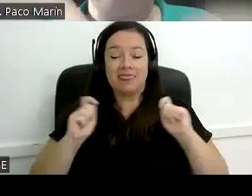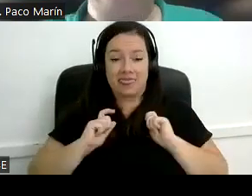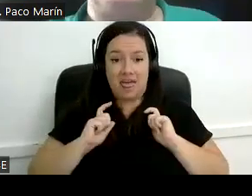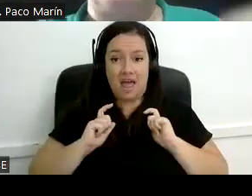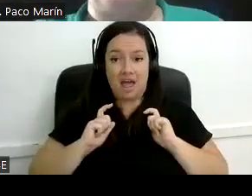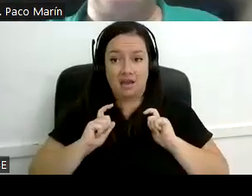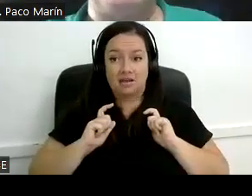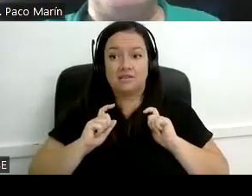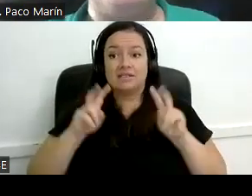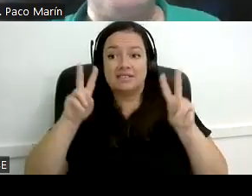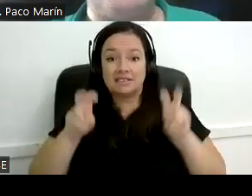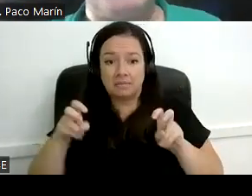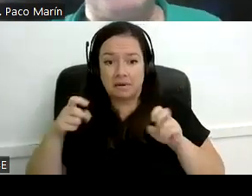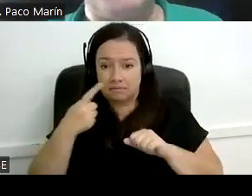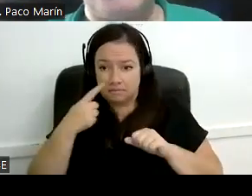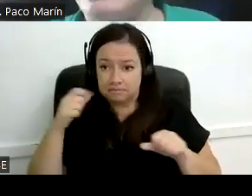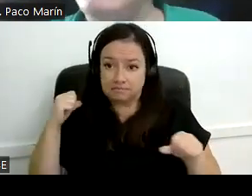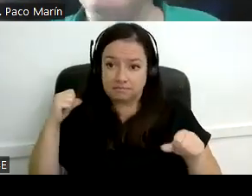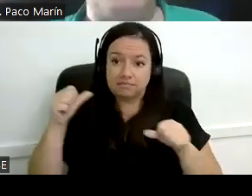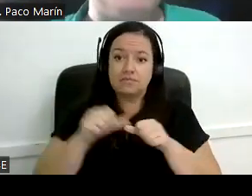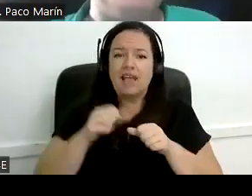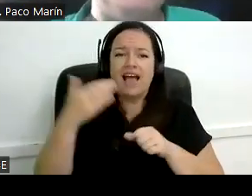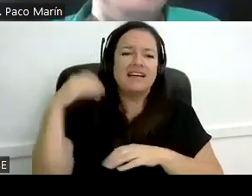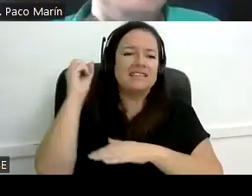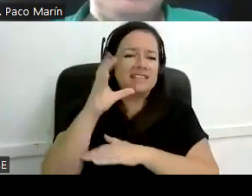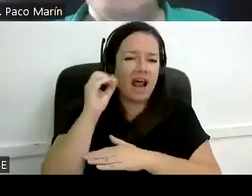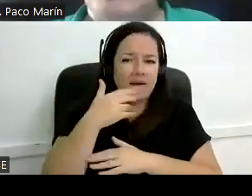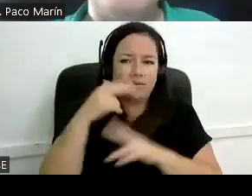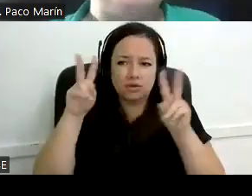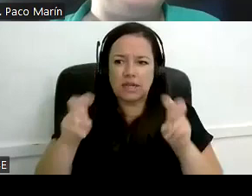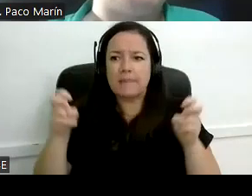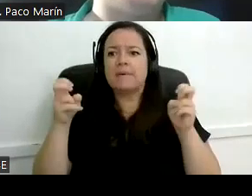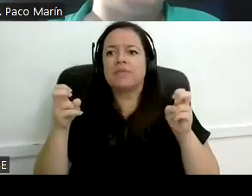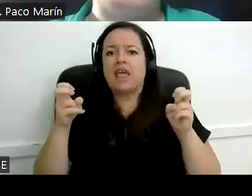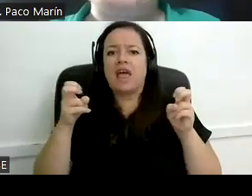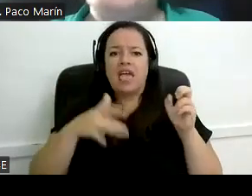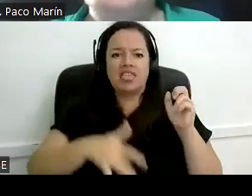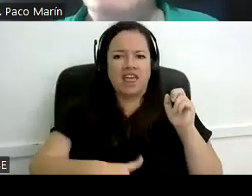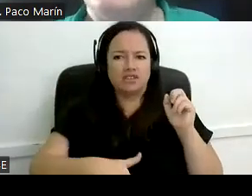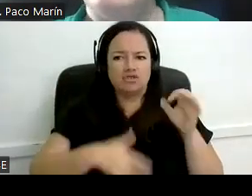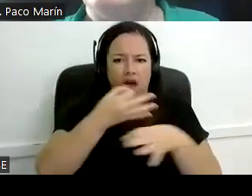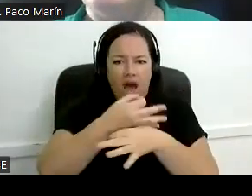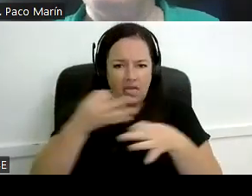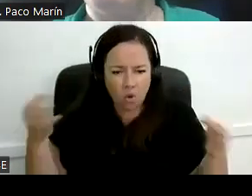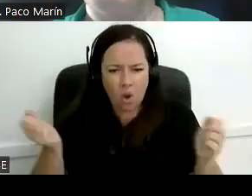los múltiples aspectos que hemos ido analizando en otras charlas, como por ejemplo unas digestiones más adecuadas,